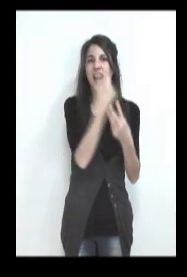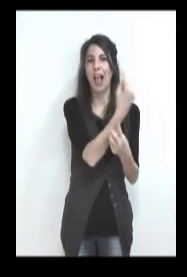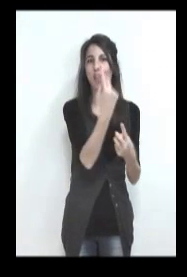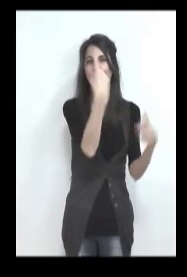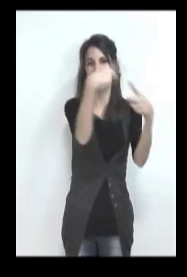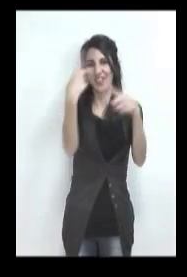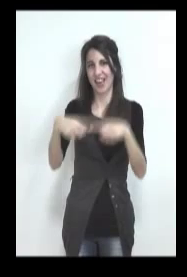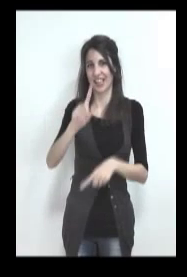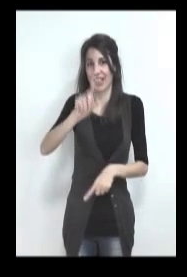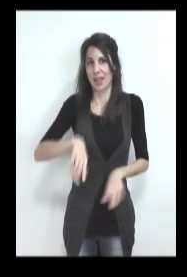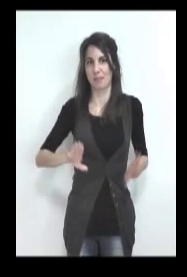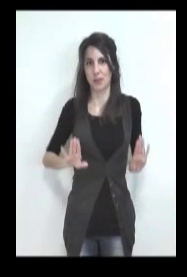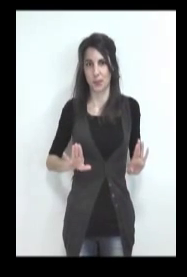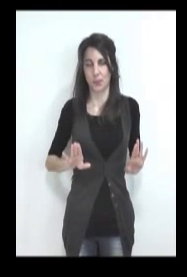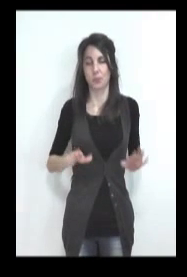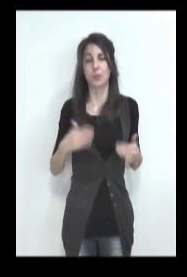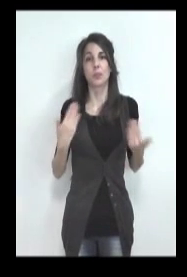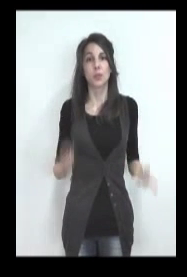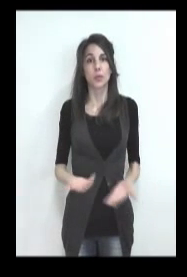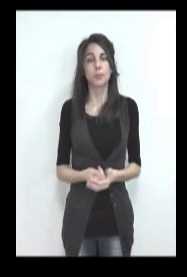¿no? Y el poner